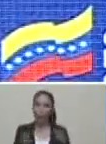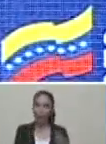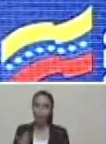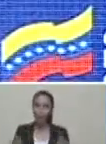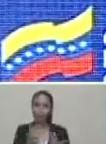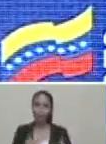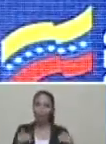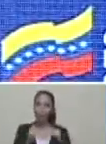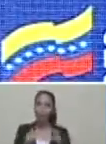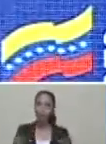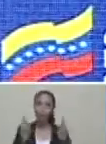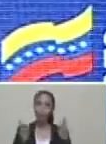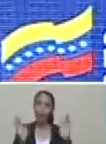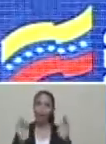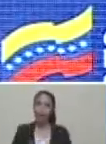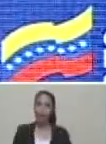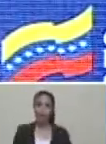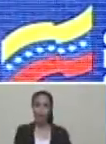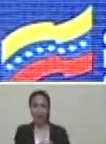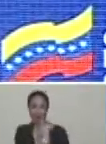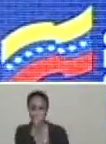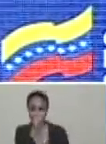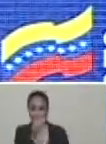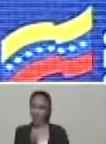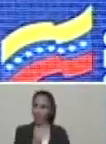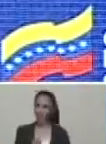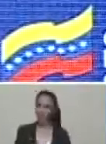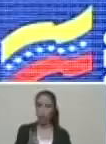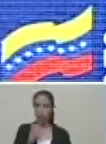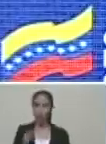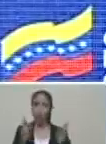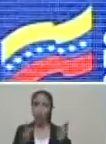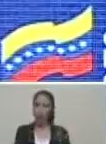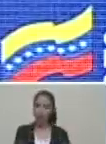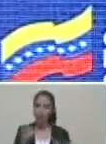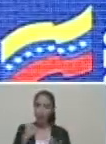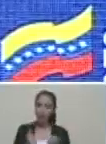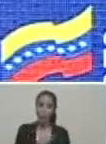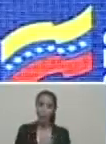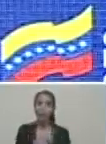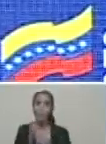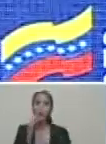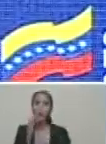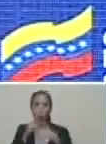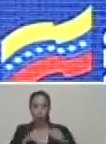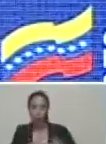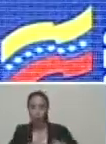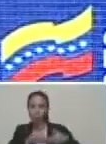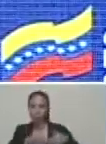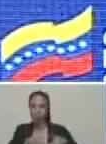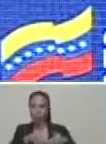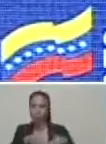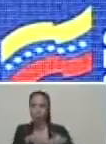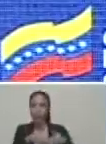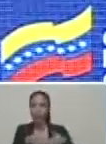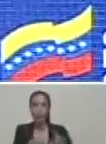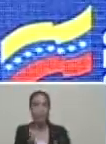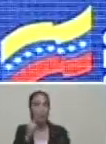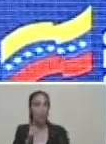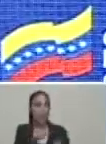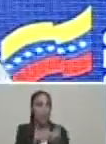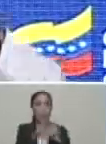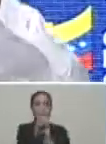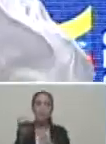Algo parecido, no un show barato de mandar un barco militar para que atienda a 100 personas,